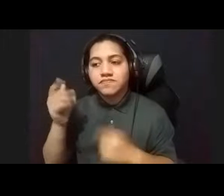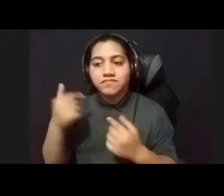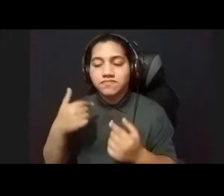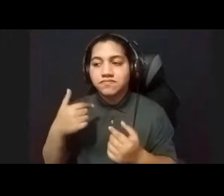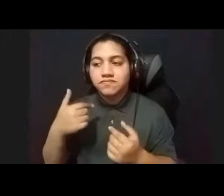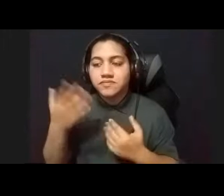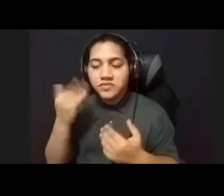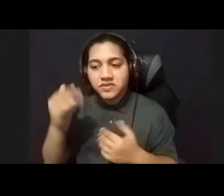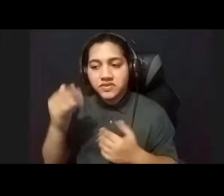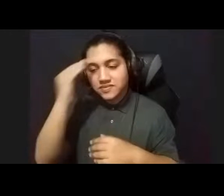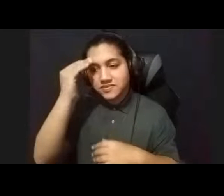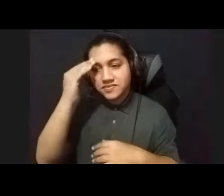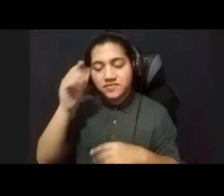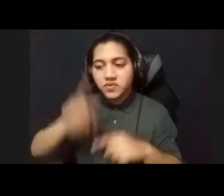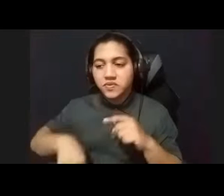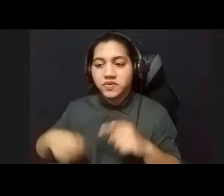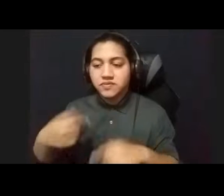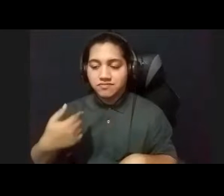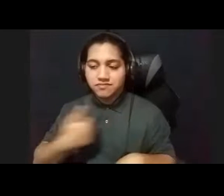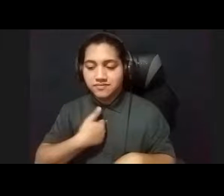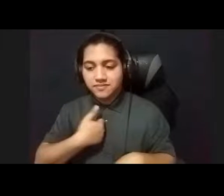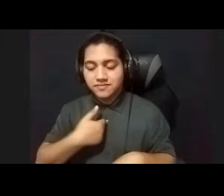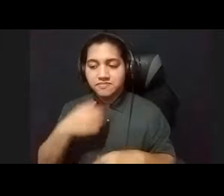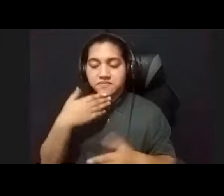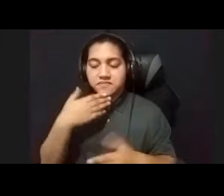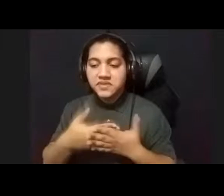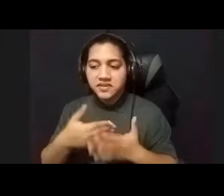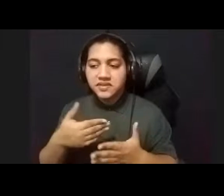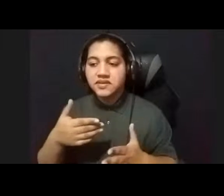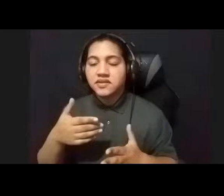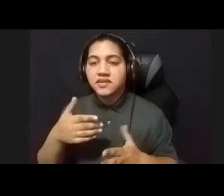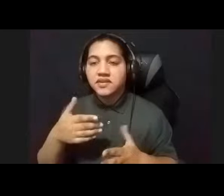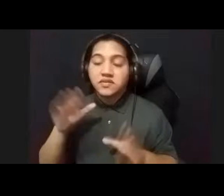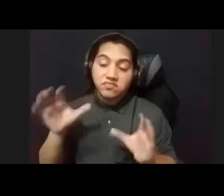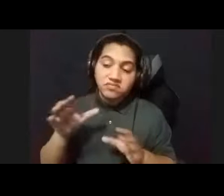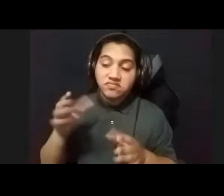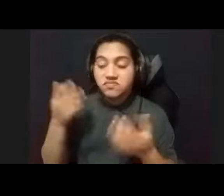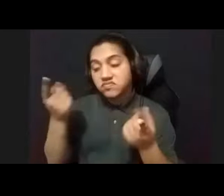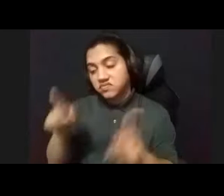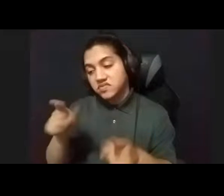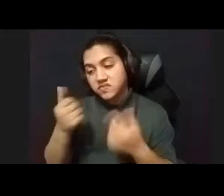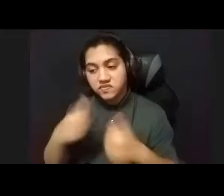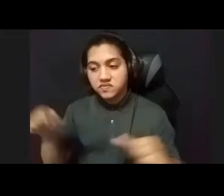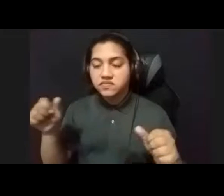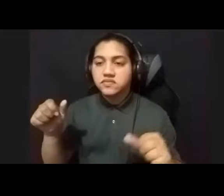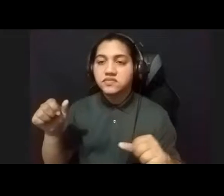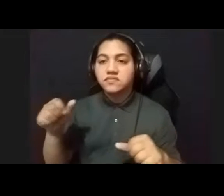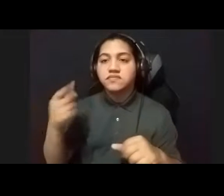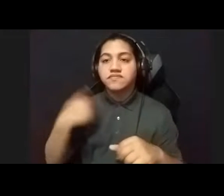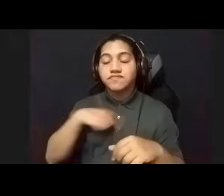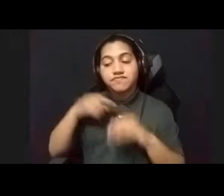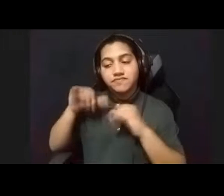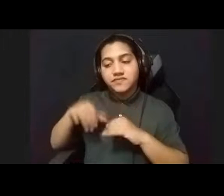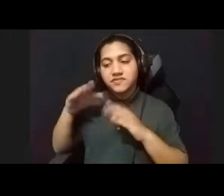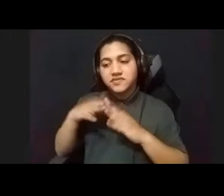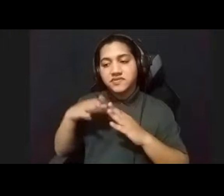porque sabemos que no podemos cuidarnos bien y que nos puede suceder cualquier cosa y nos debemos quedar en casa.